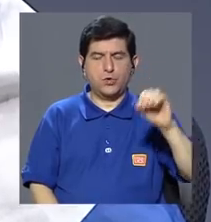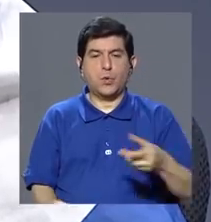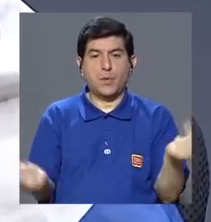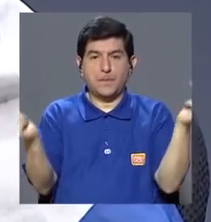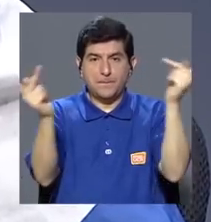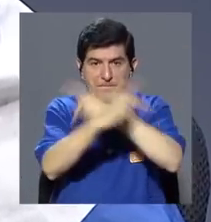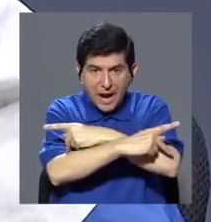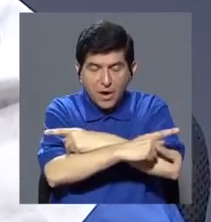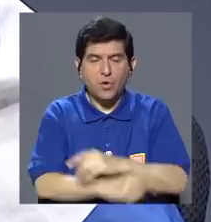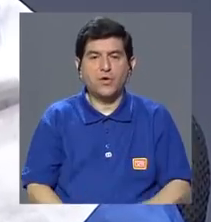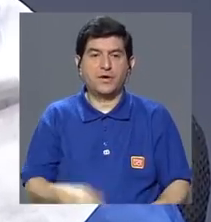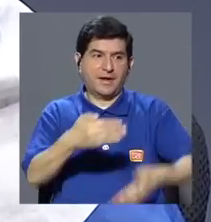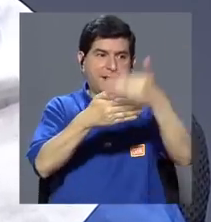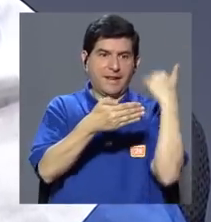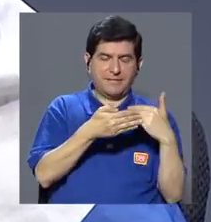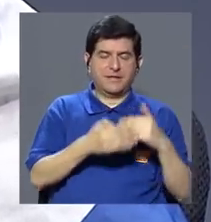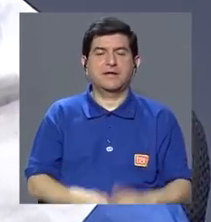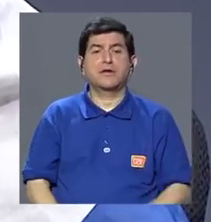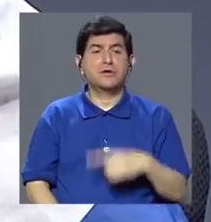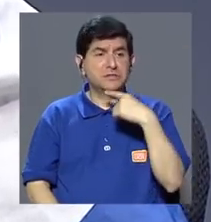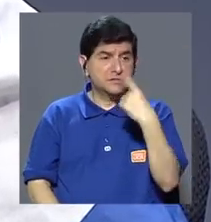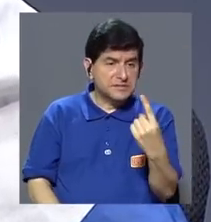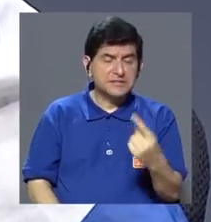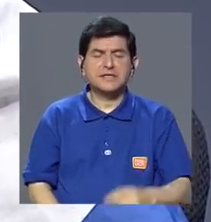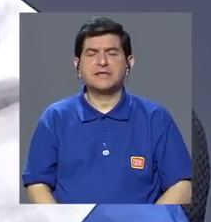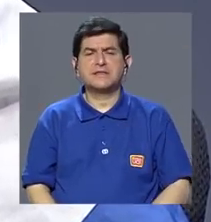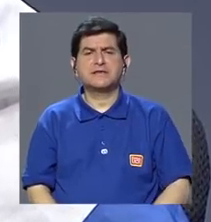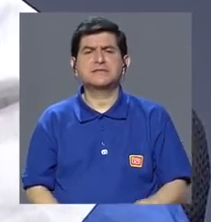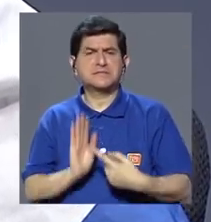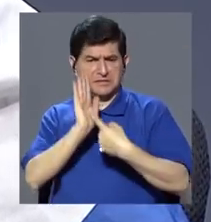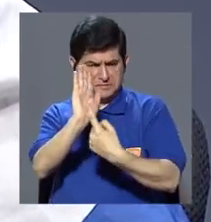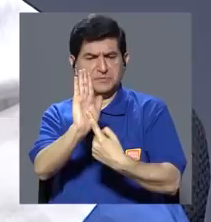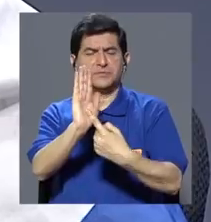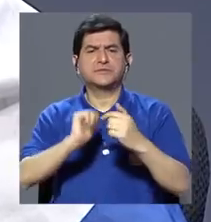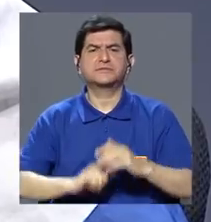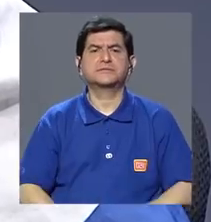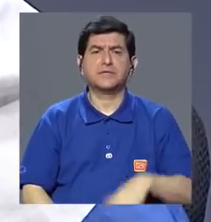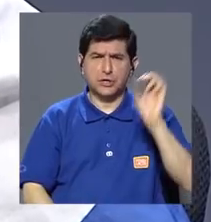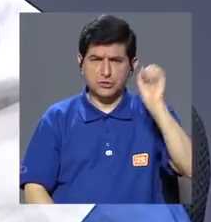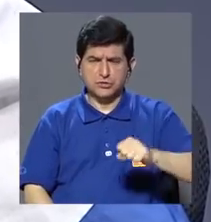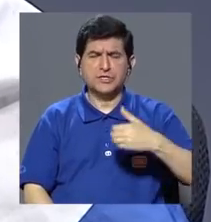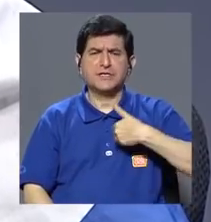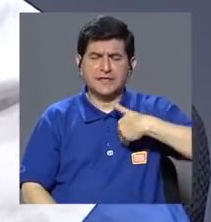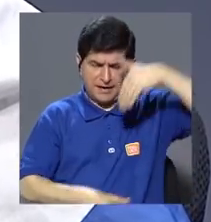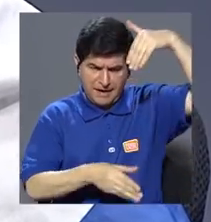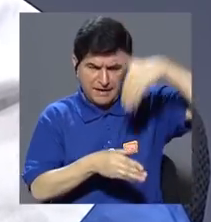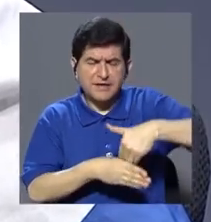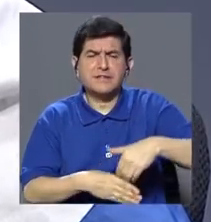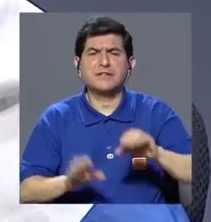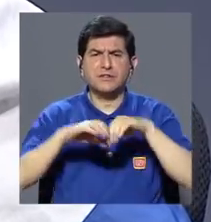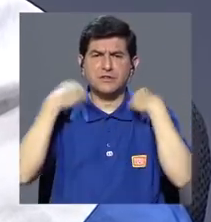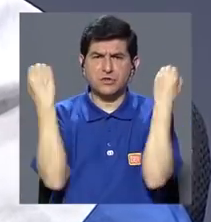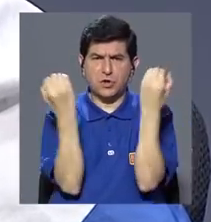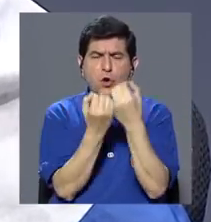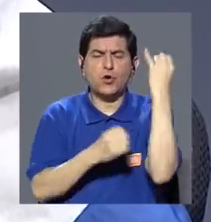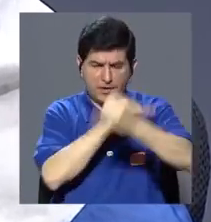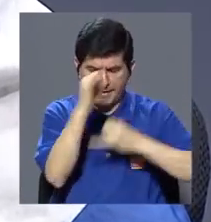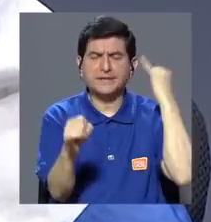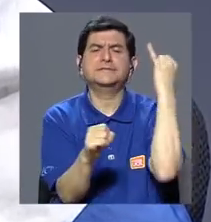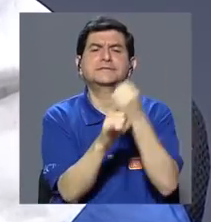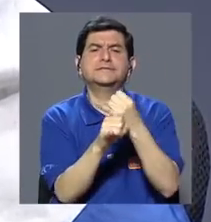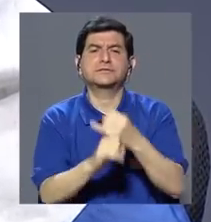si las voces se escuchan se dice e se proclama eso que haya una intervención de organismos internacionales